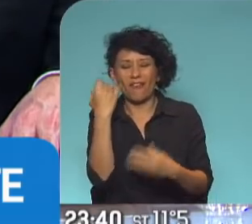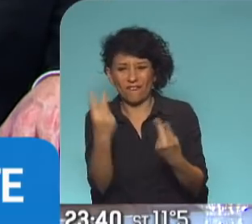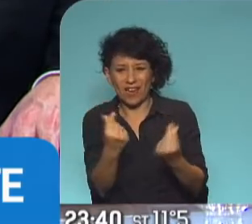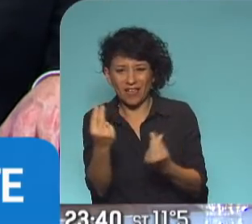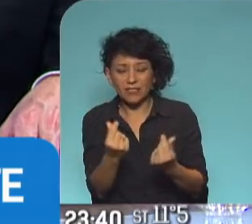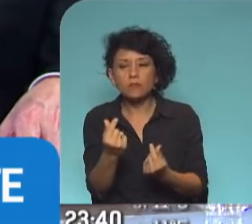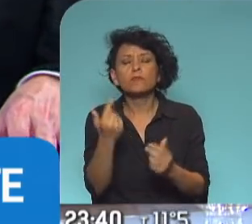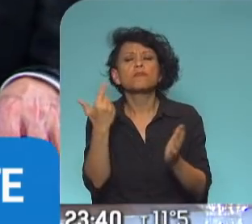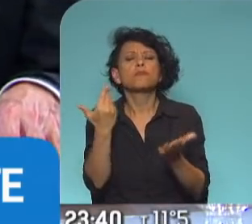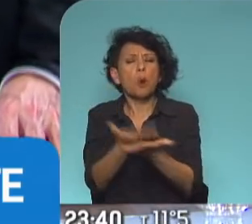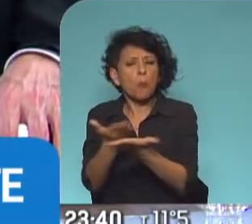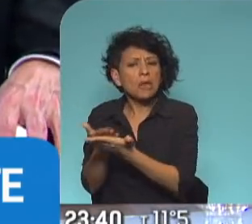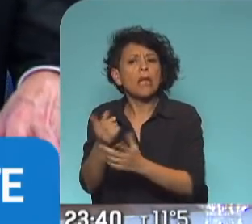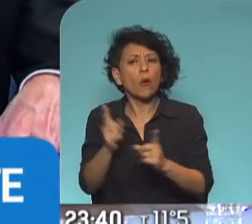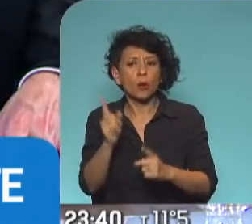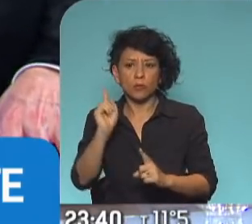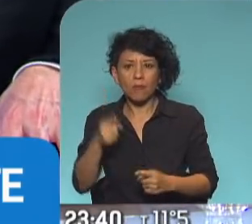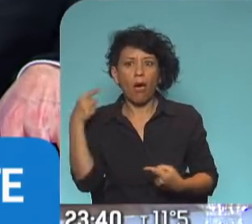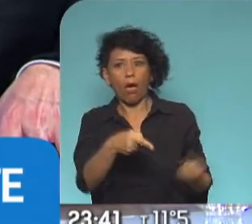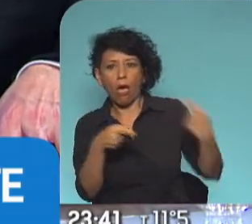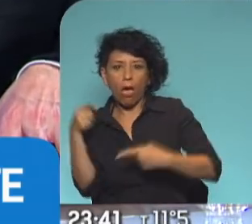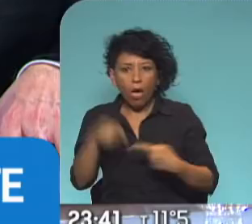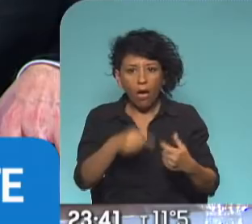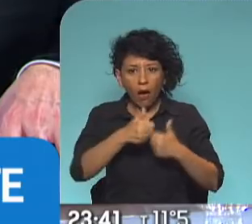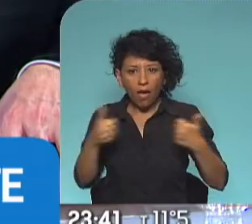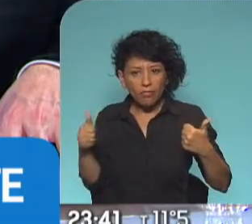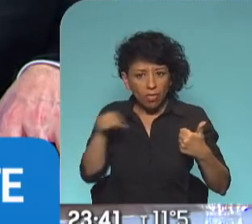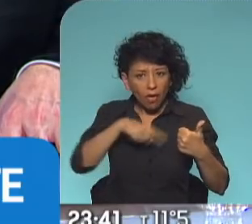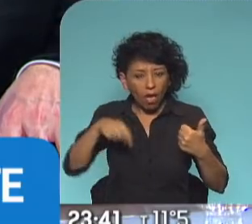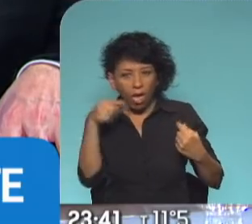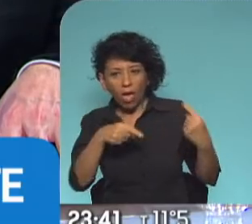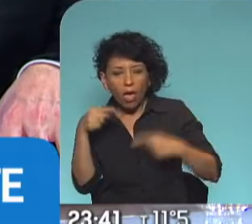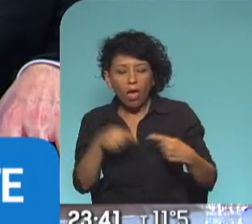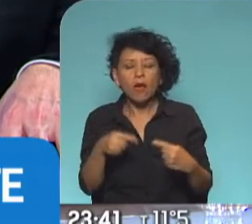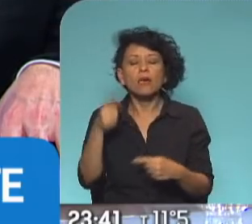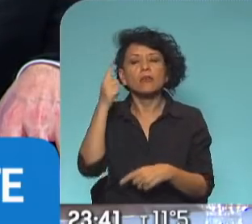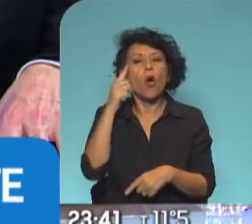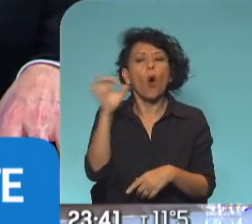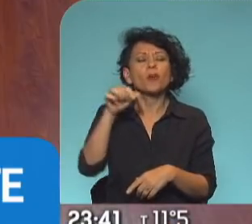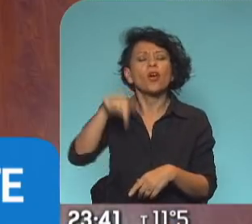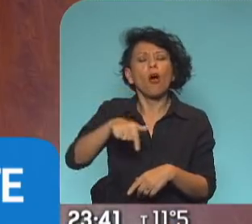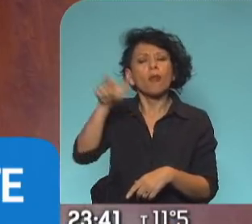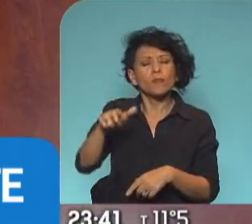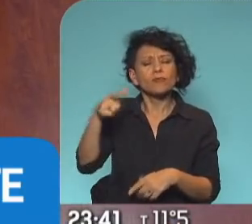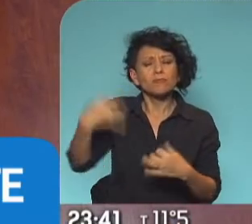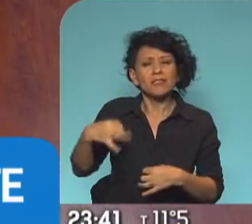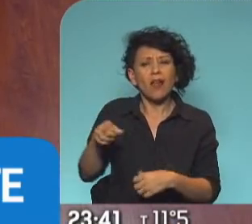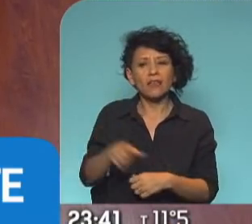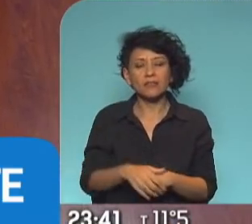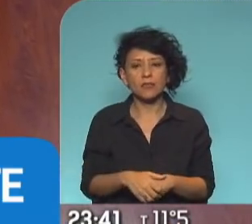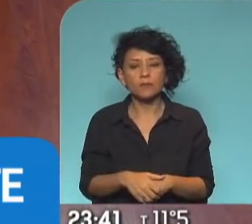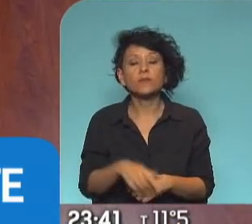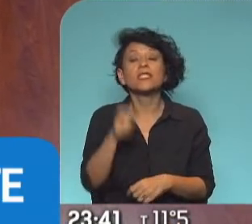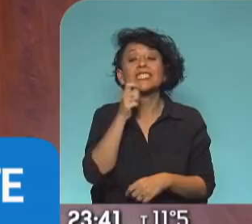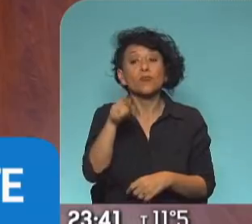Con algunas propuestas y muchas acusaciones entre los distintos candidatos, la palabra, la opinión de nuestros especialistas que nos acompañan hoy. Bueno, si vos recién te